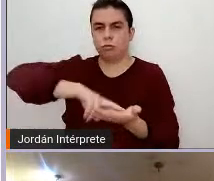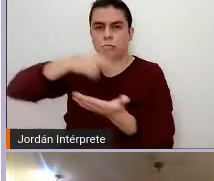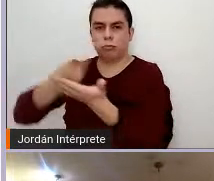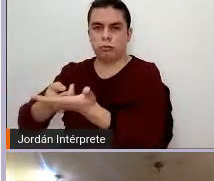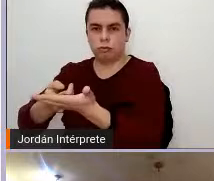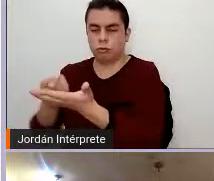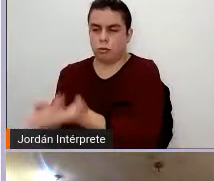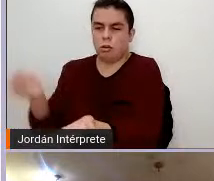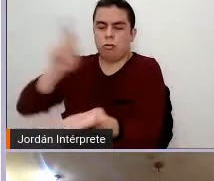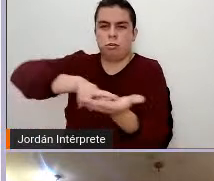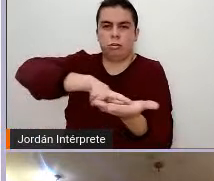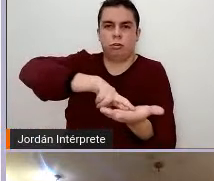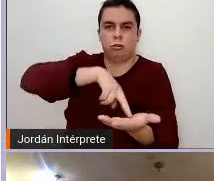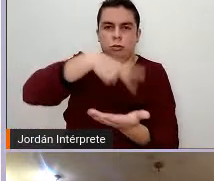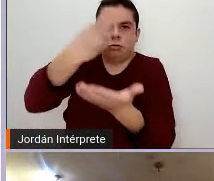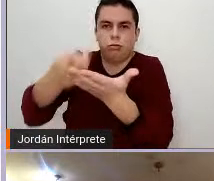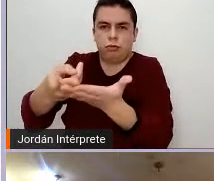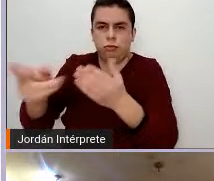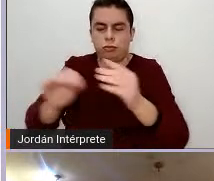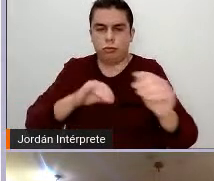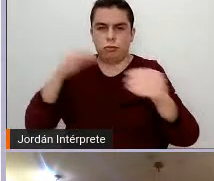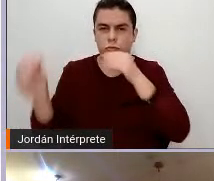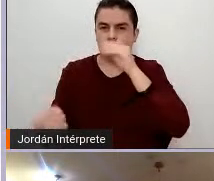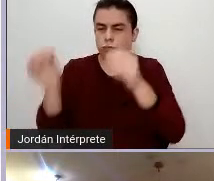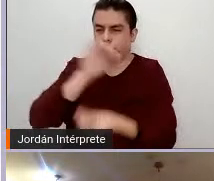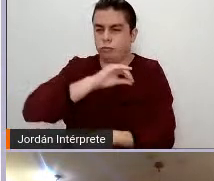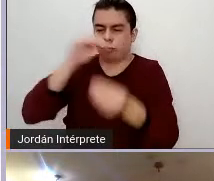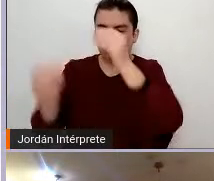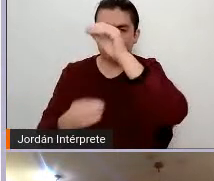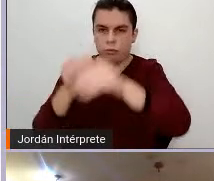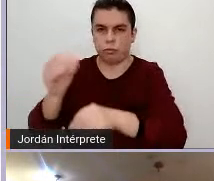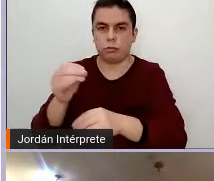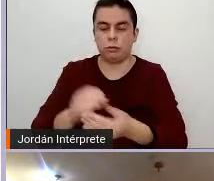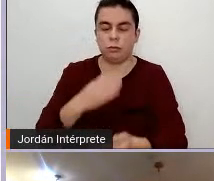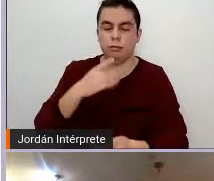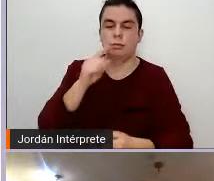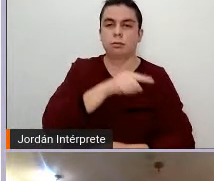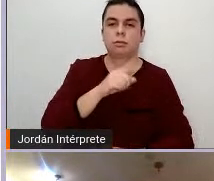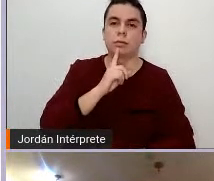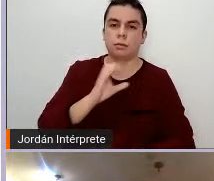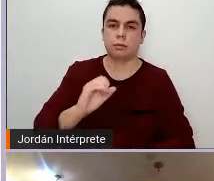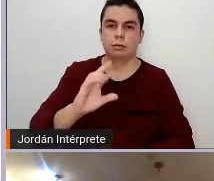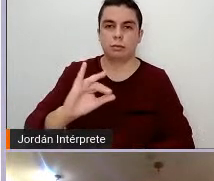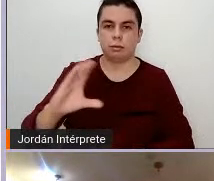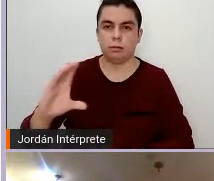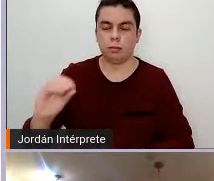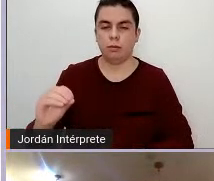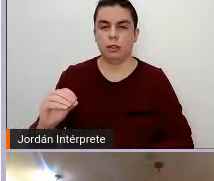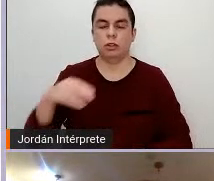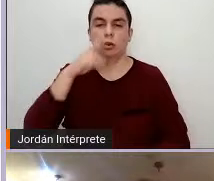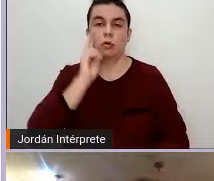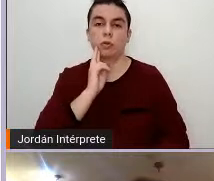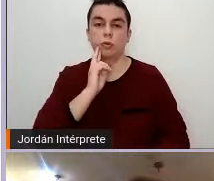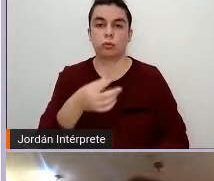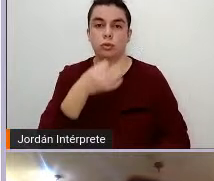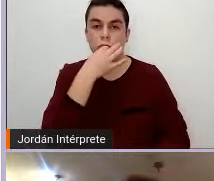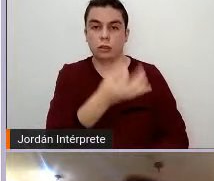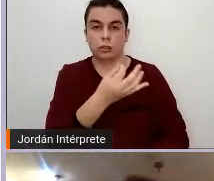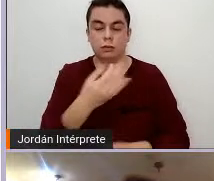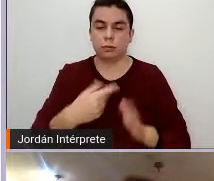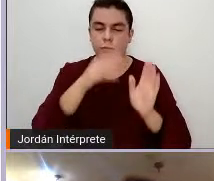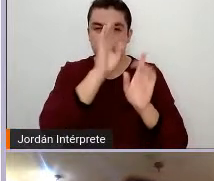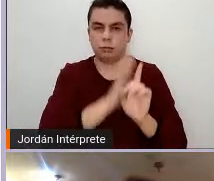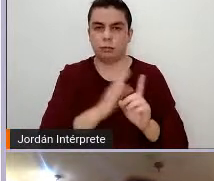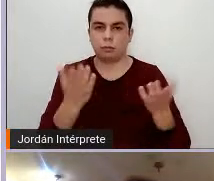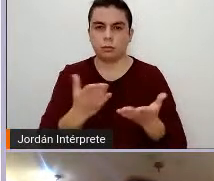creaciones propias. El teórico literario ruso Mijael Bajtín describió de la siguiente manera la utilización del